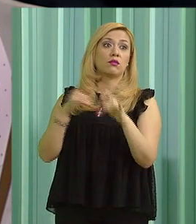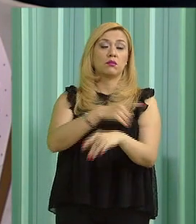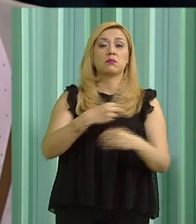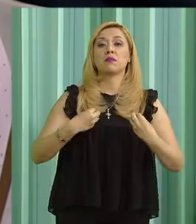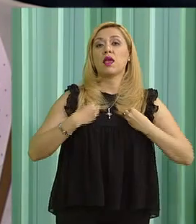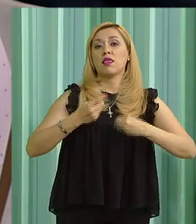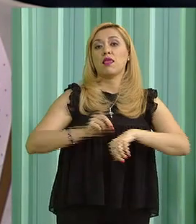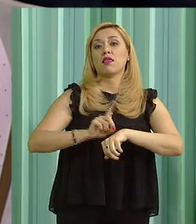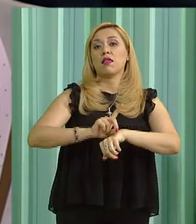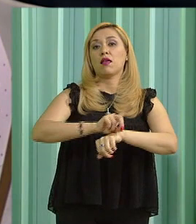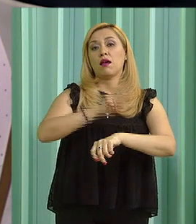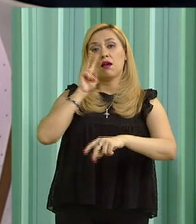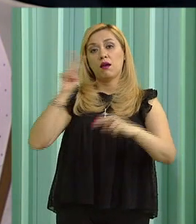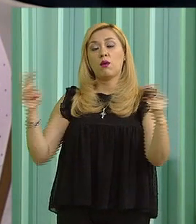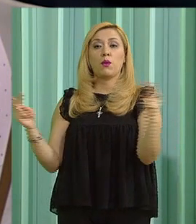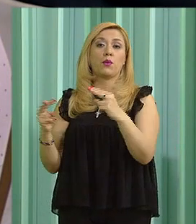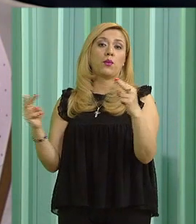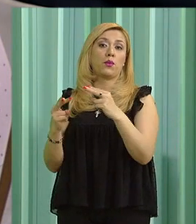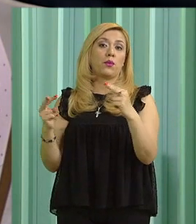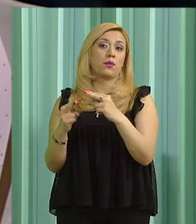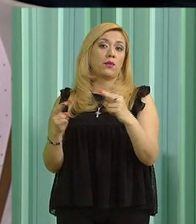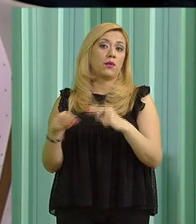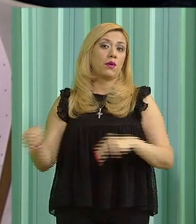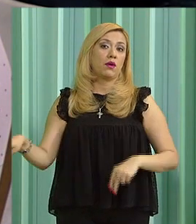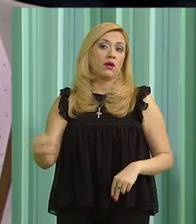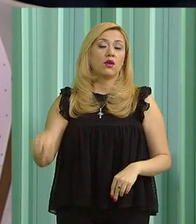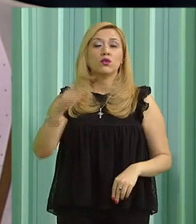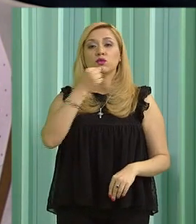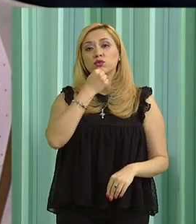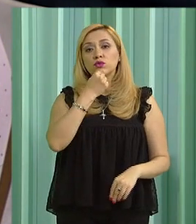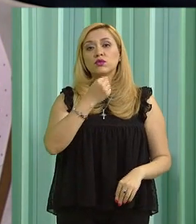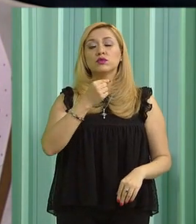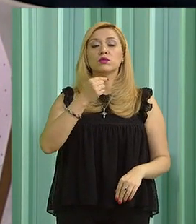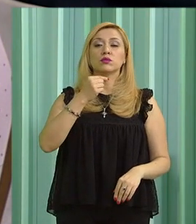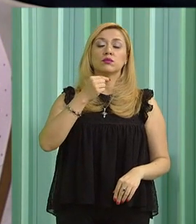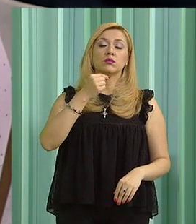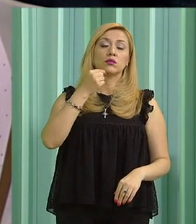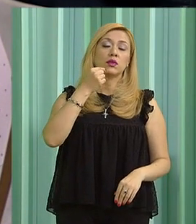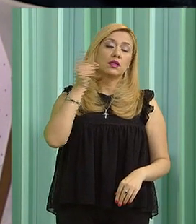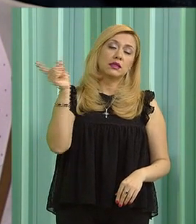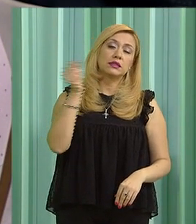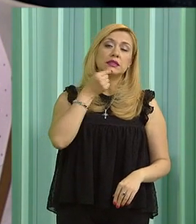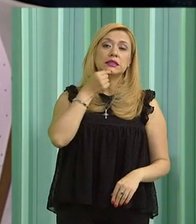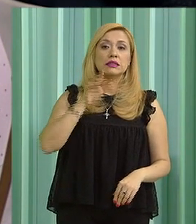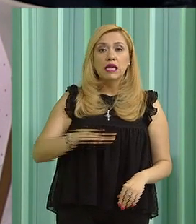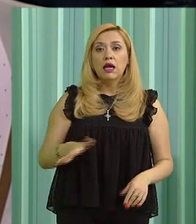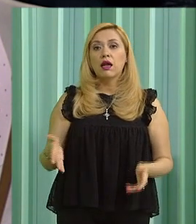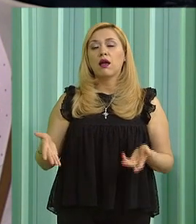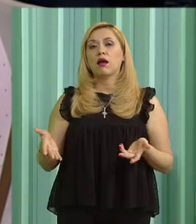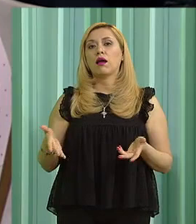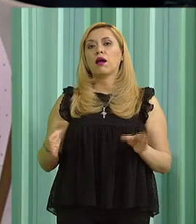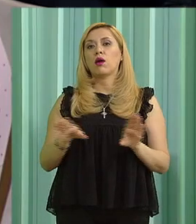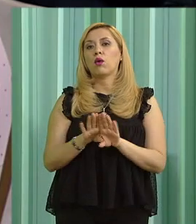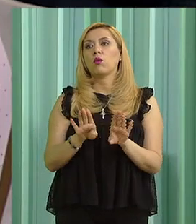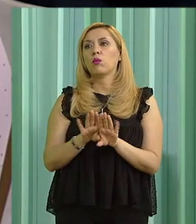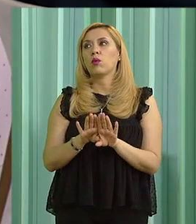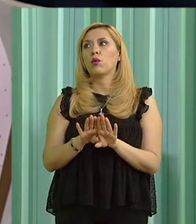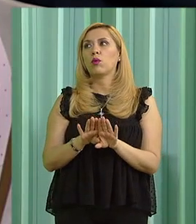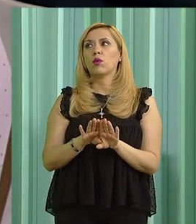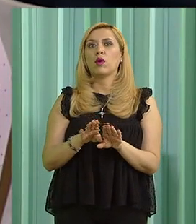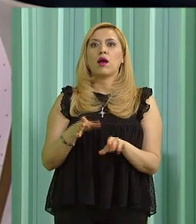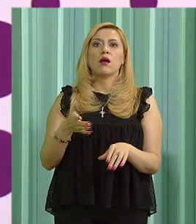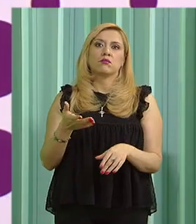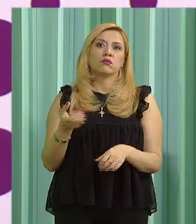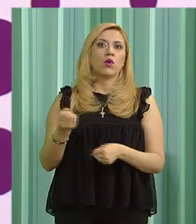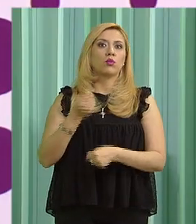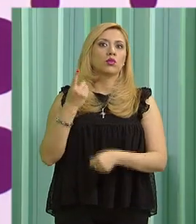cotidiano, día a día, acompañando a estos niños, a estas niñas, para que no solamente tengan la oportunidad